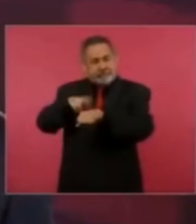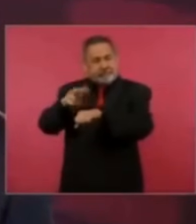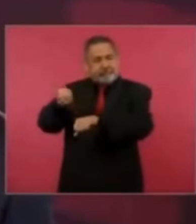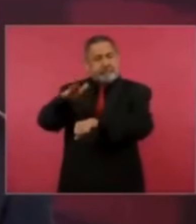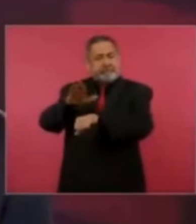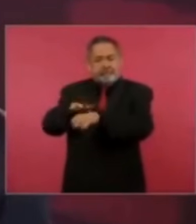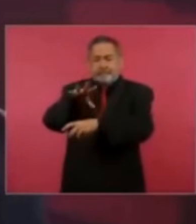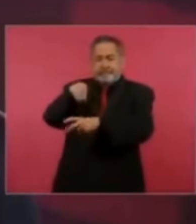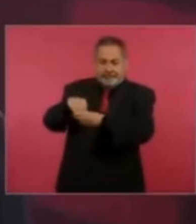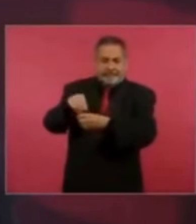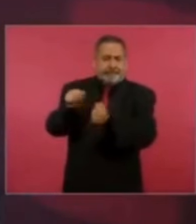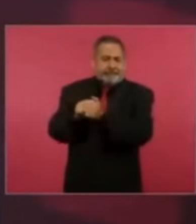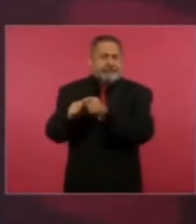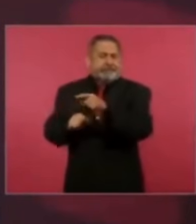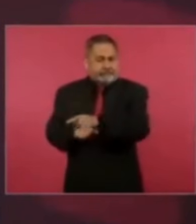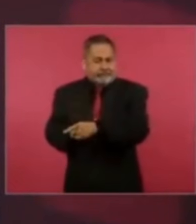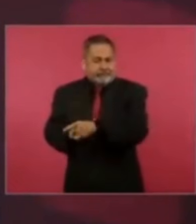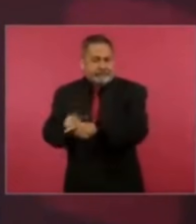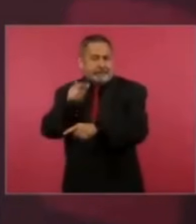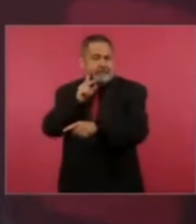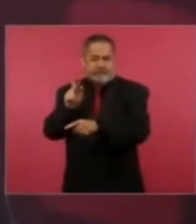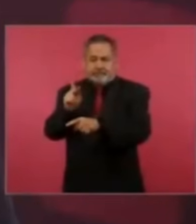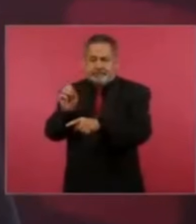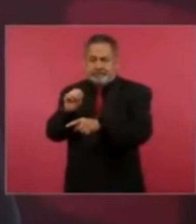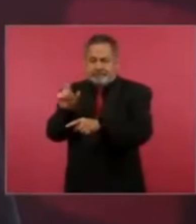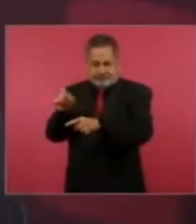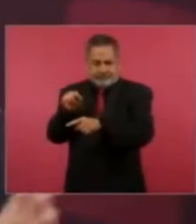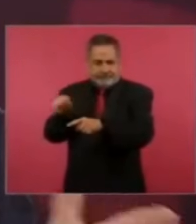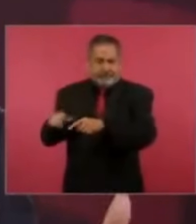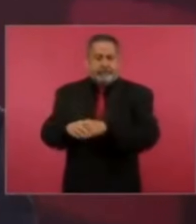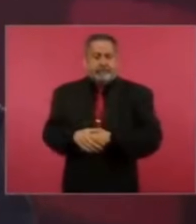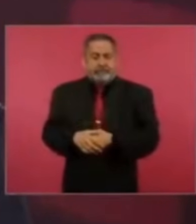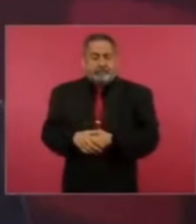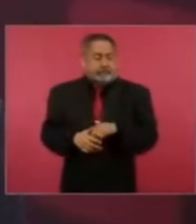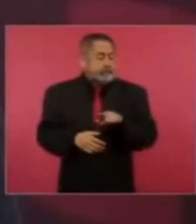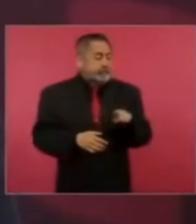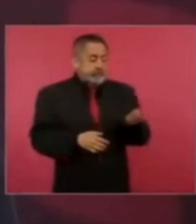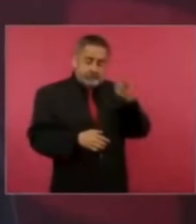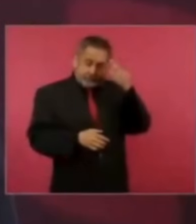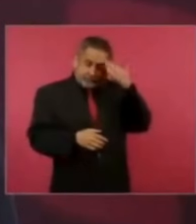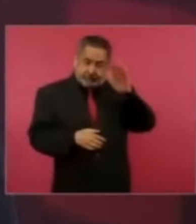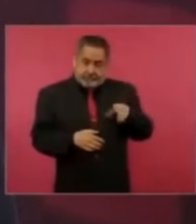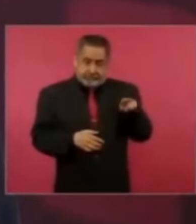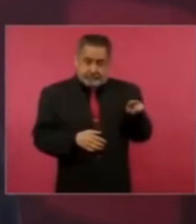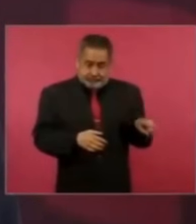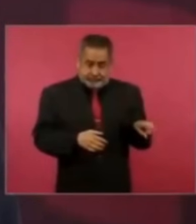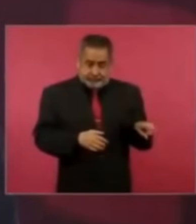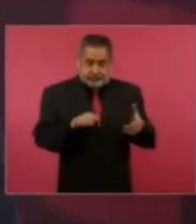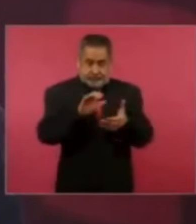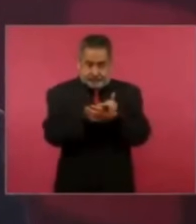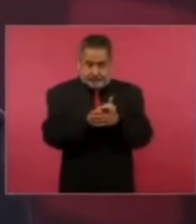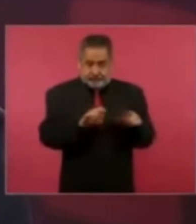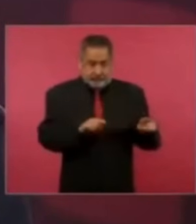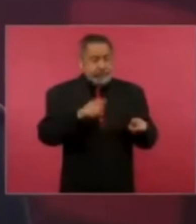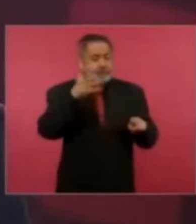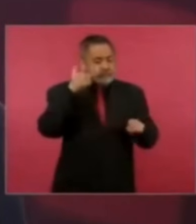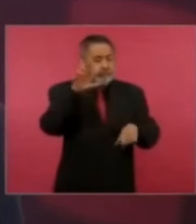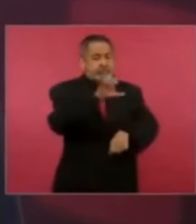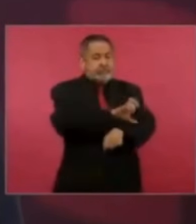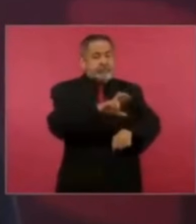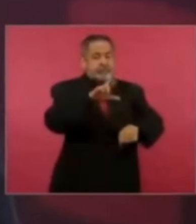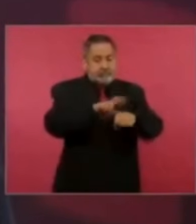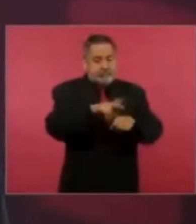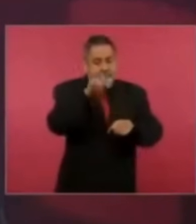administración de Petróleos Mexicanos. La señora Casar en ese entonces era coordinadora de